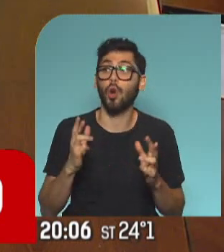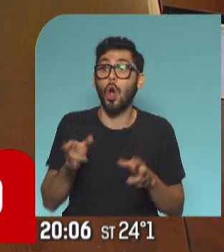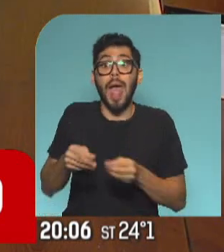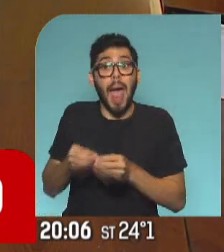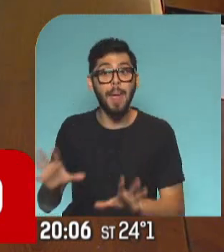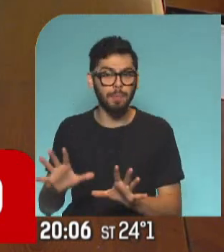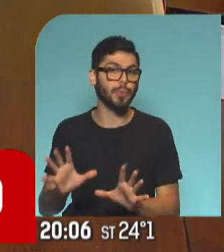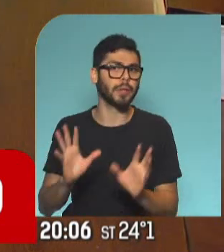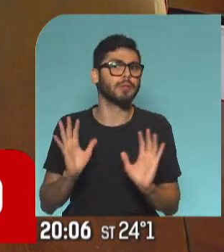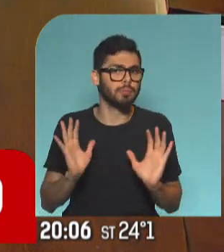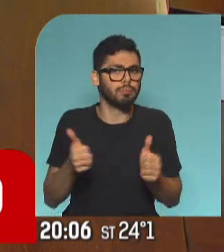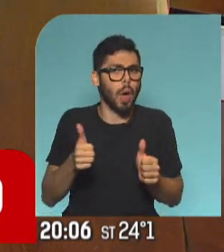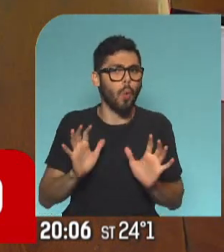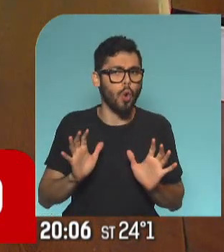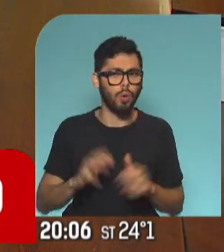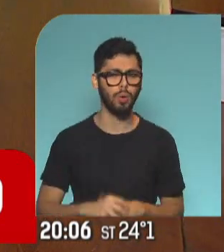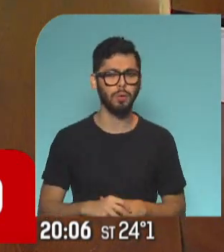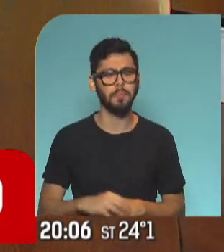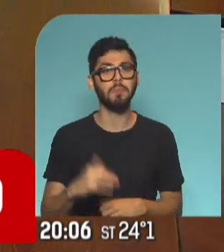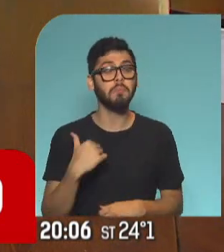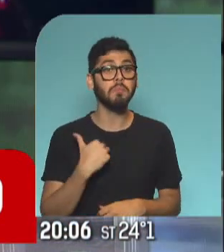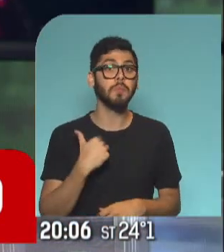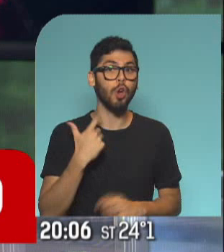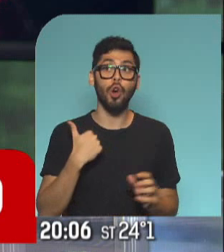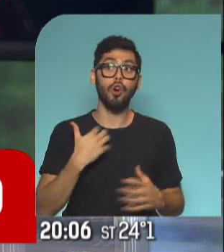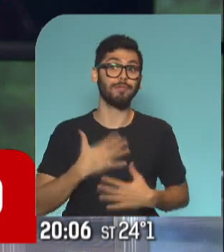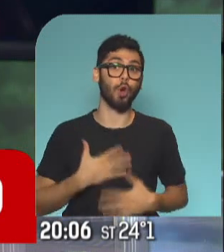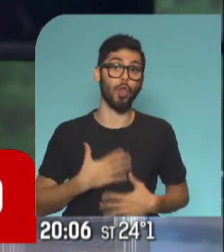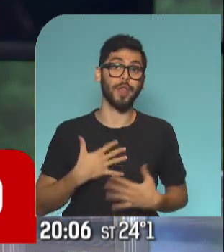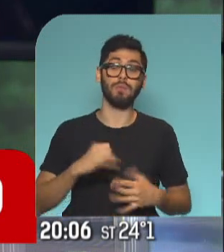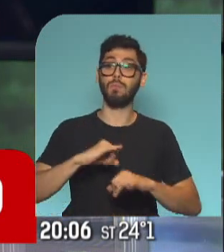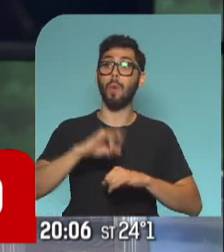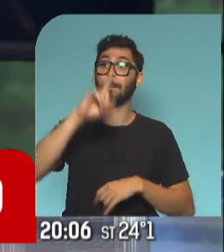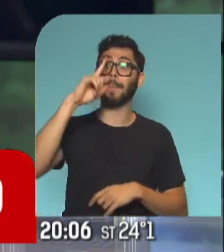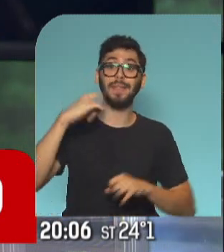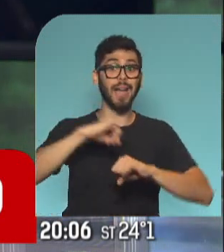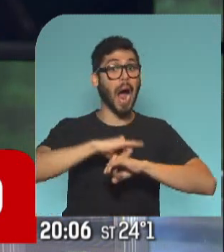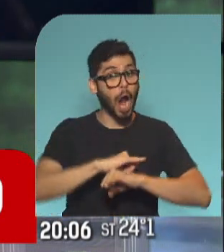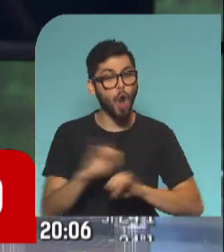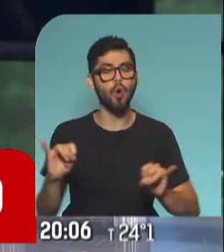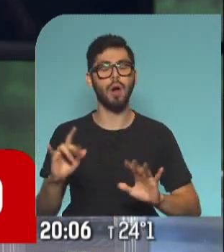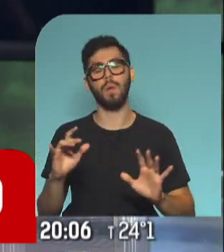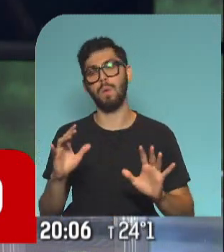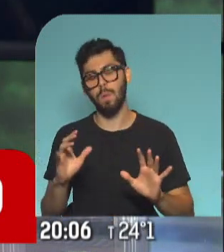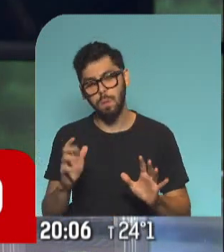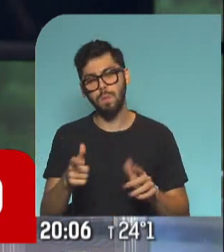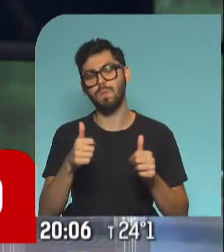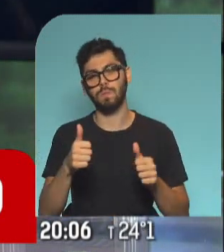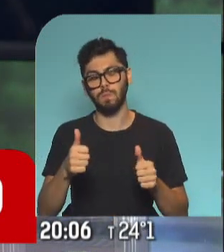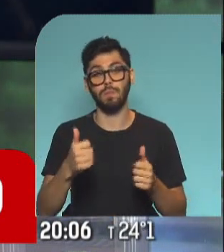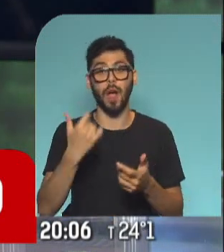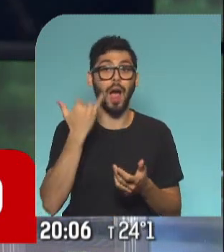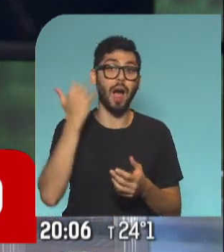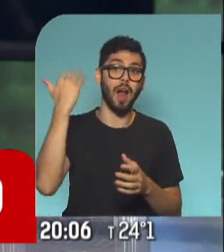creo que sí celebró que se haya tomado esta decisión este anuncio que ya lo hizo el presidente cuando en la legislatura y